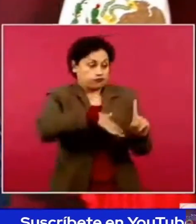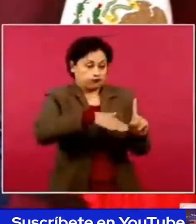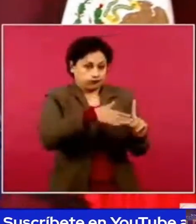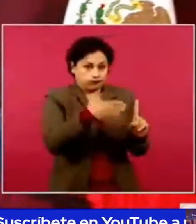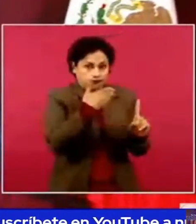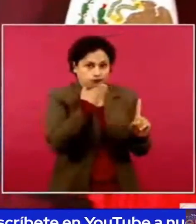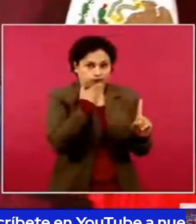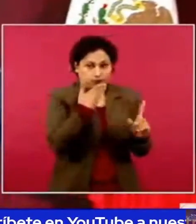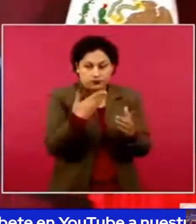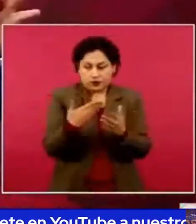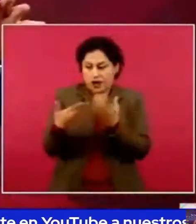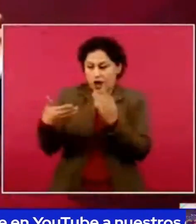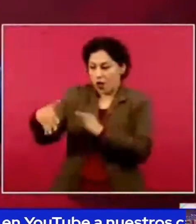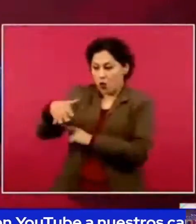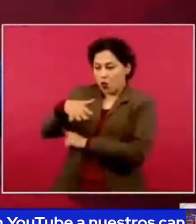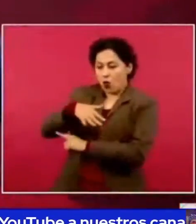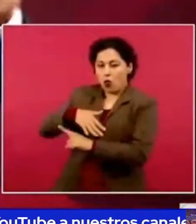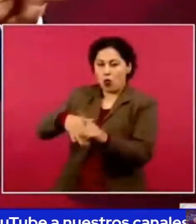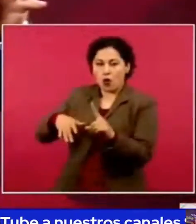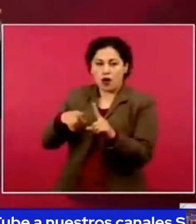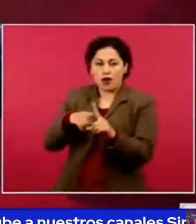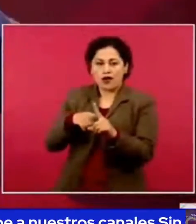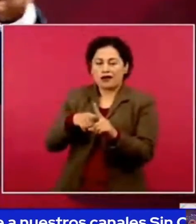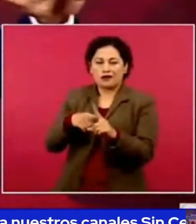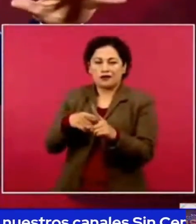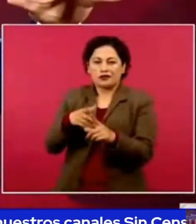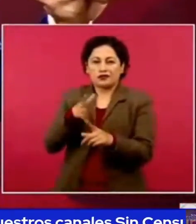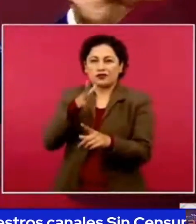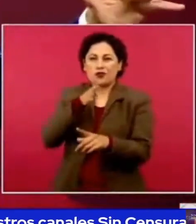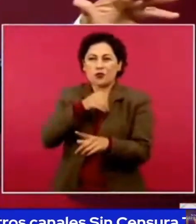porque no ha querido entender los reacomodos